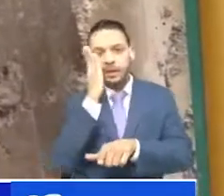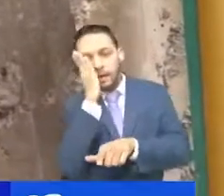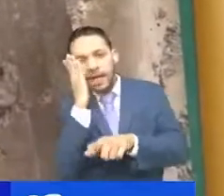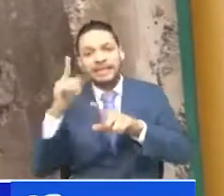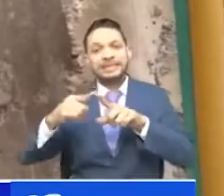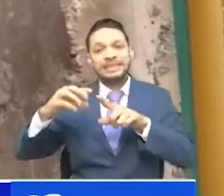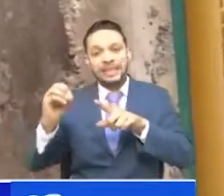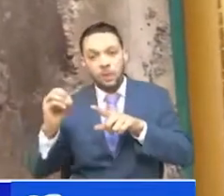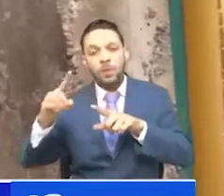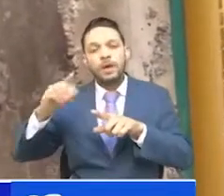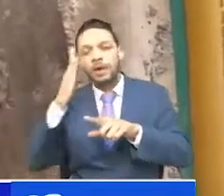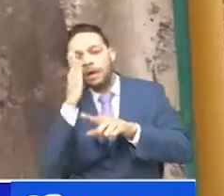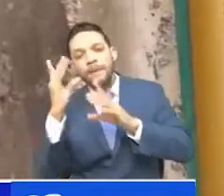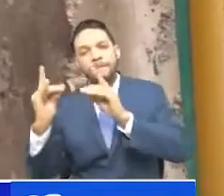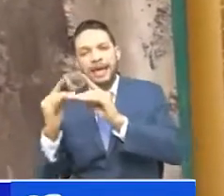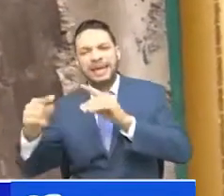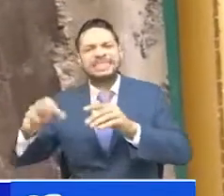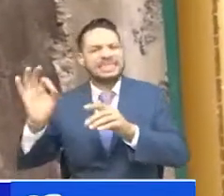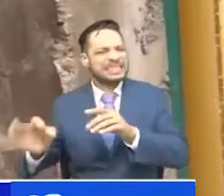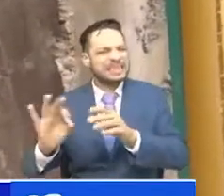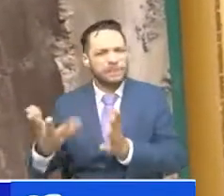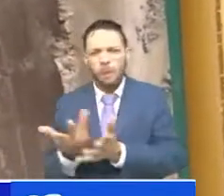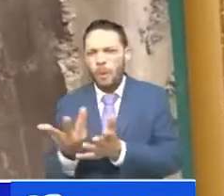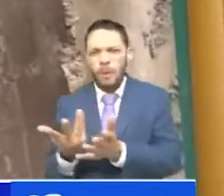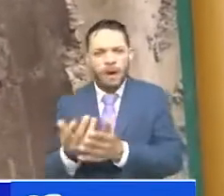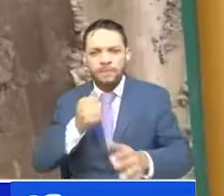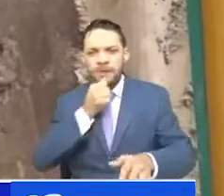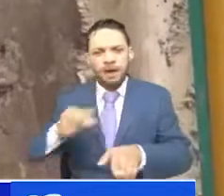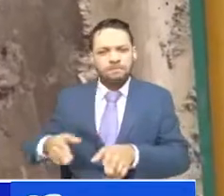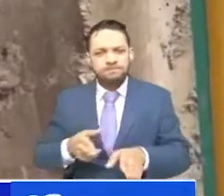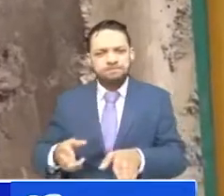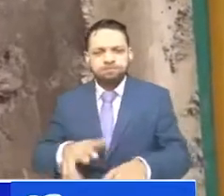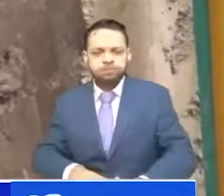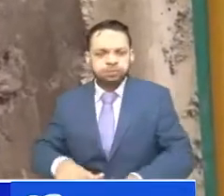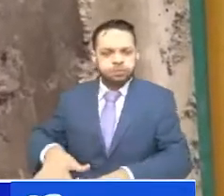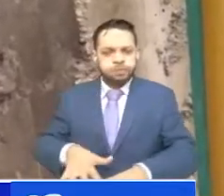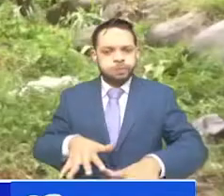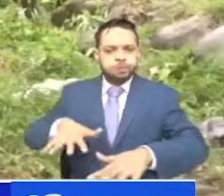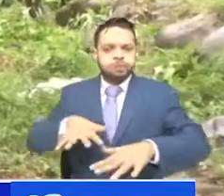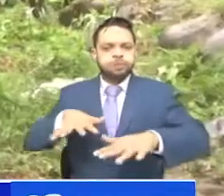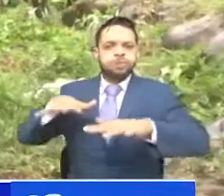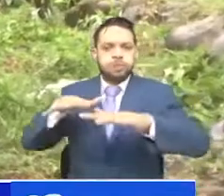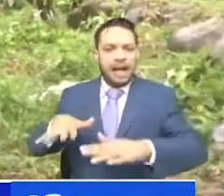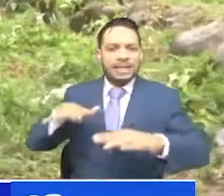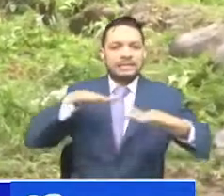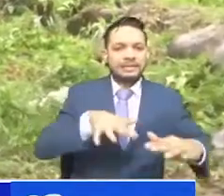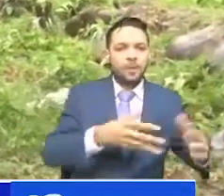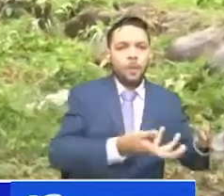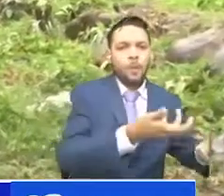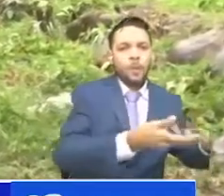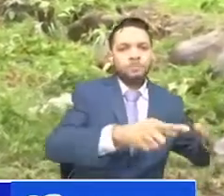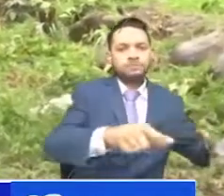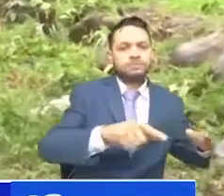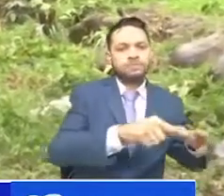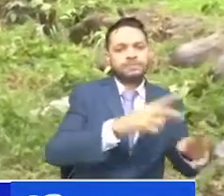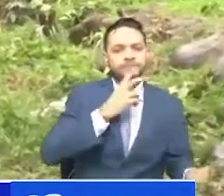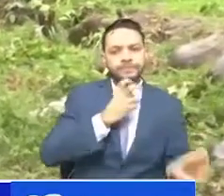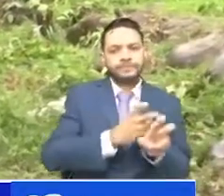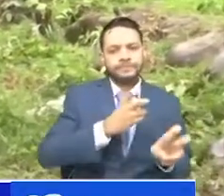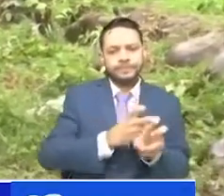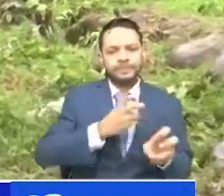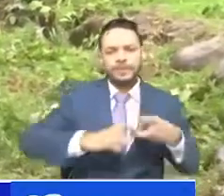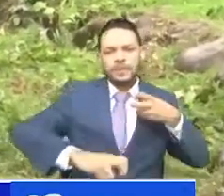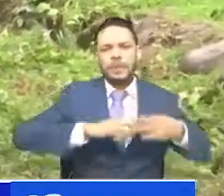tía y eso siempre se moja todo completo hasta acá, pues llega exactamente hasta la cocina. En menos de 20 días los habitantes del Rocío